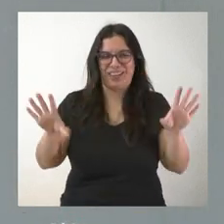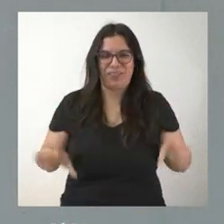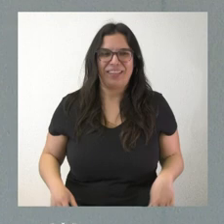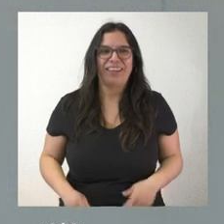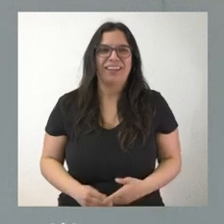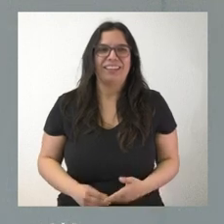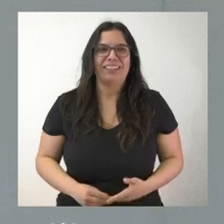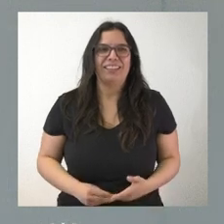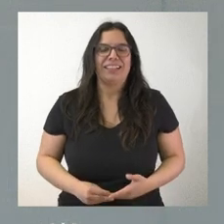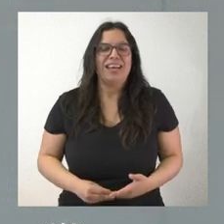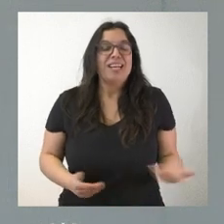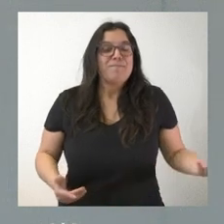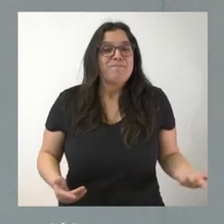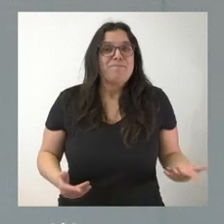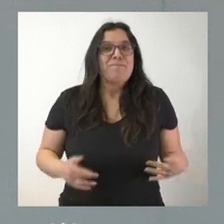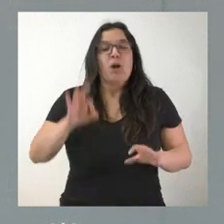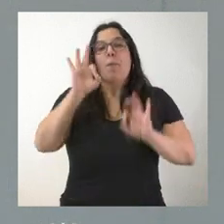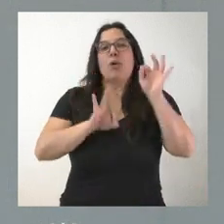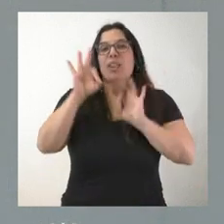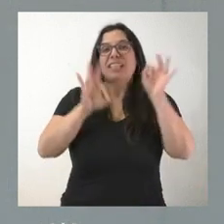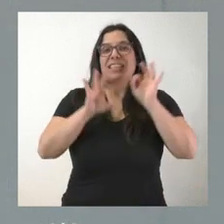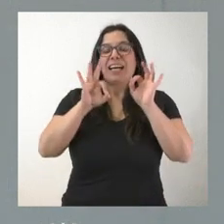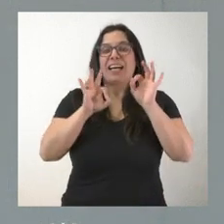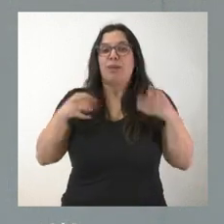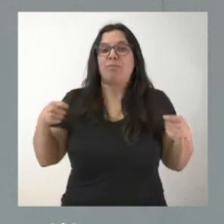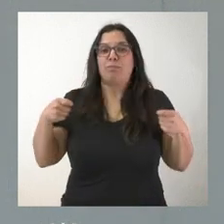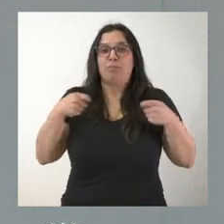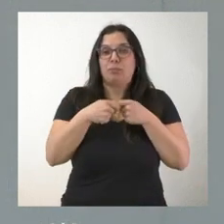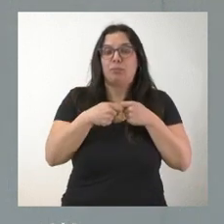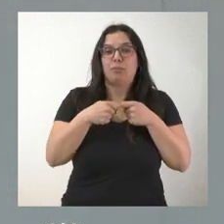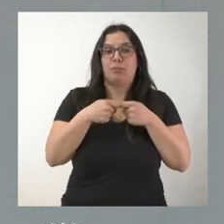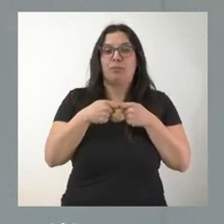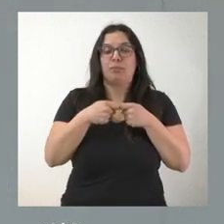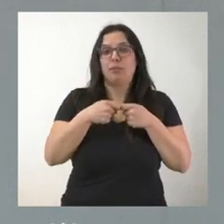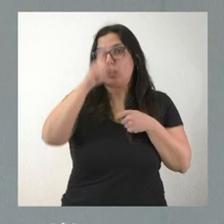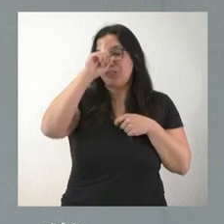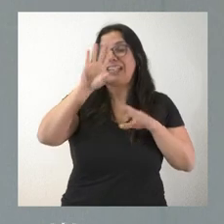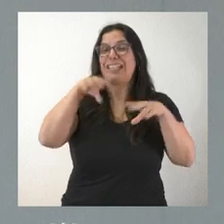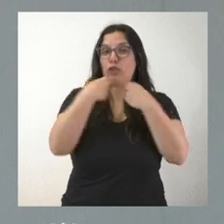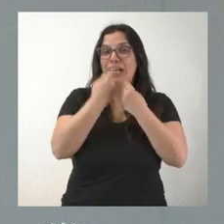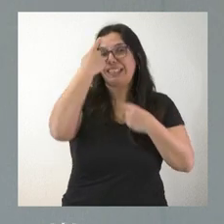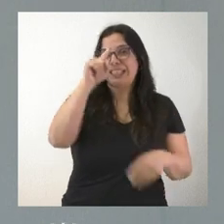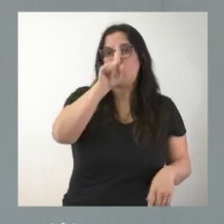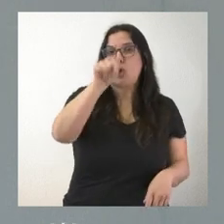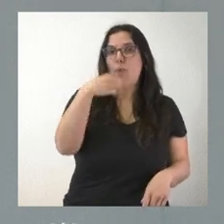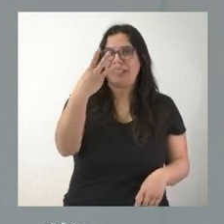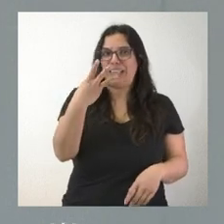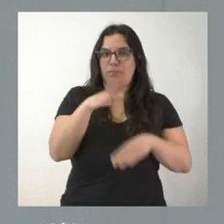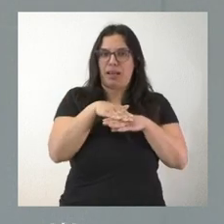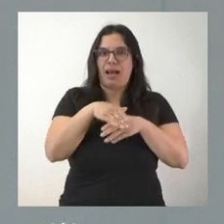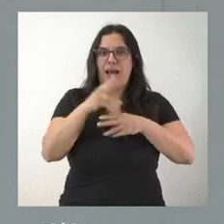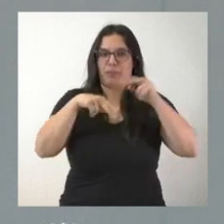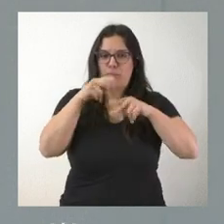no les he decir el porcentaje de financiación que corresponde a cada una de las partes sí sé que es 1,3 millones de euros lo que cuesta ese carril y